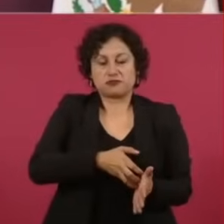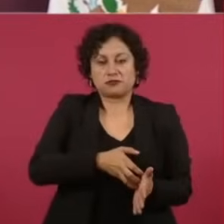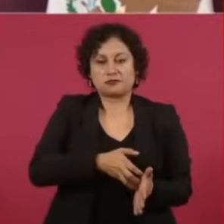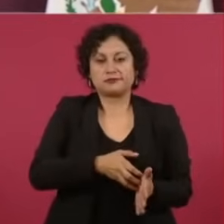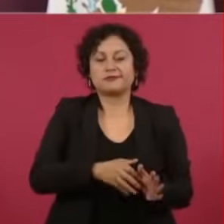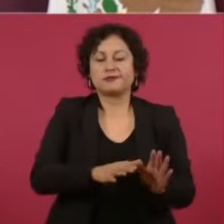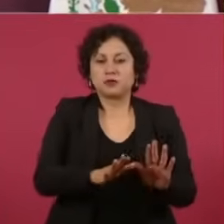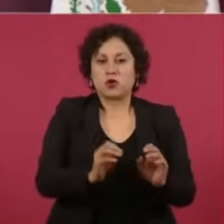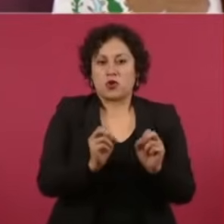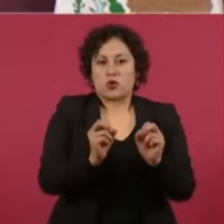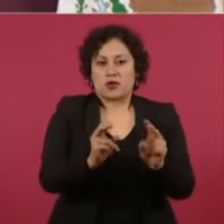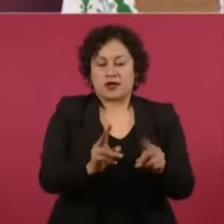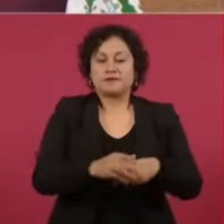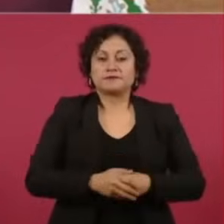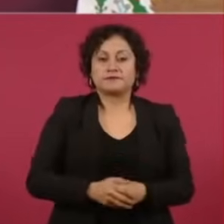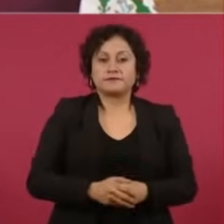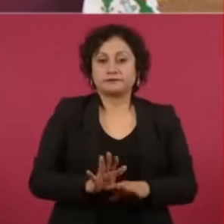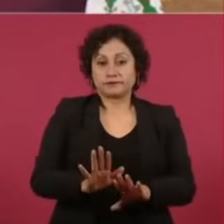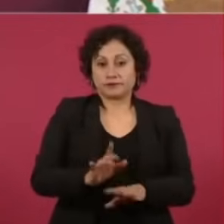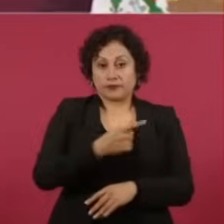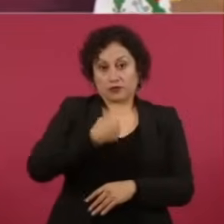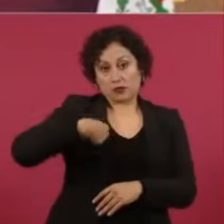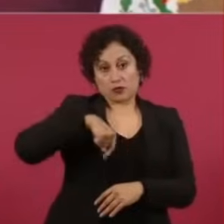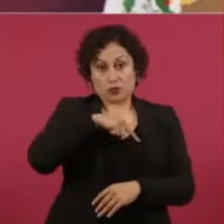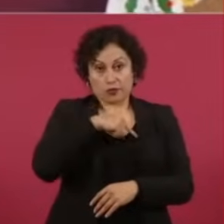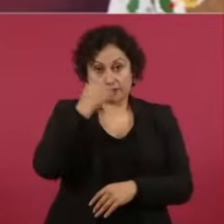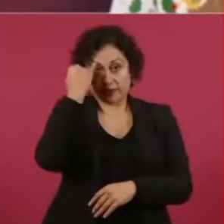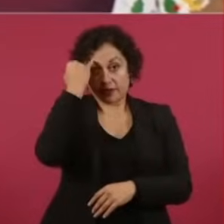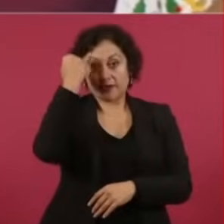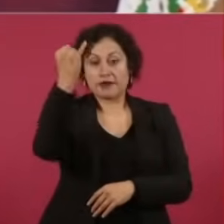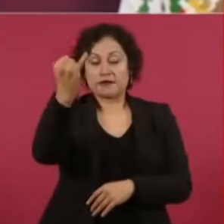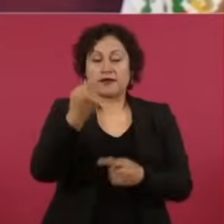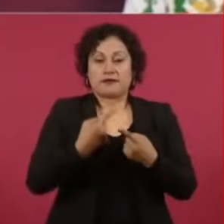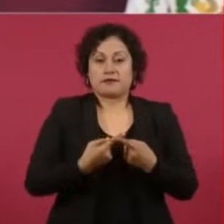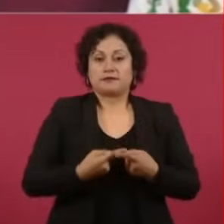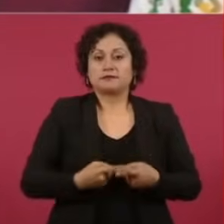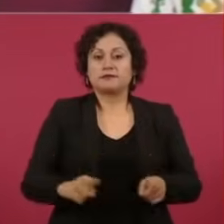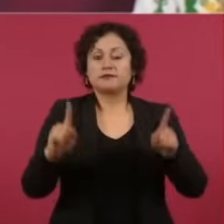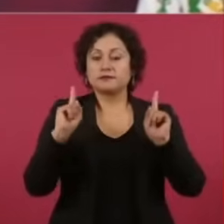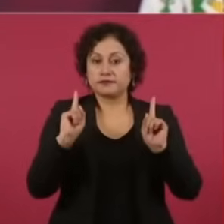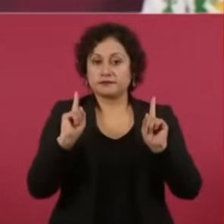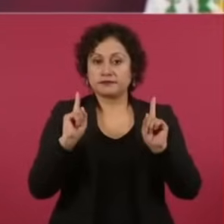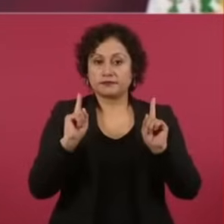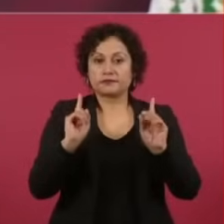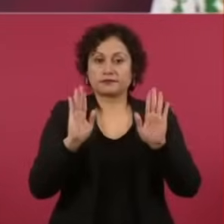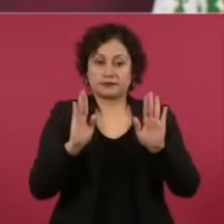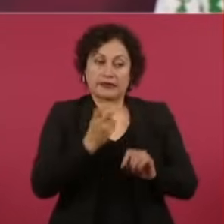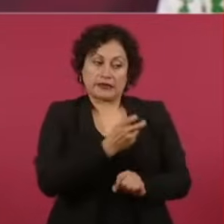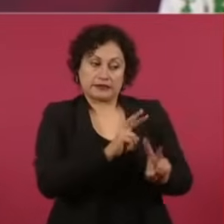Nosotros lo que estamos llevando a la práctica es algo distinto en eso y en